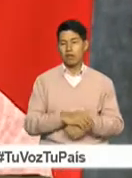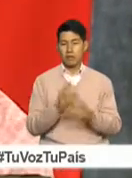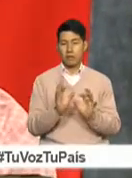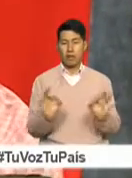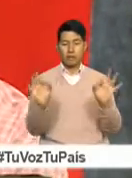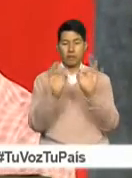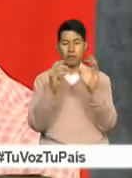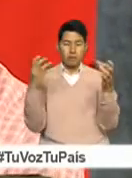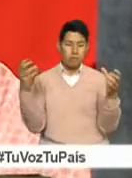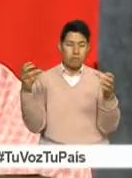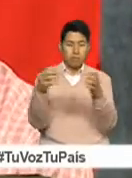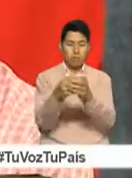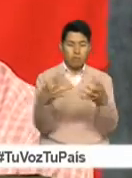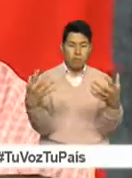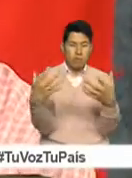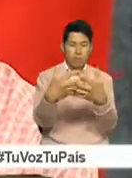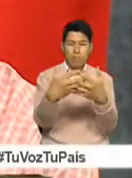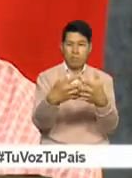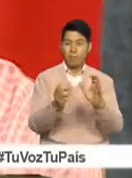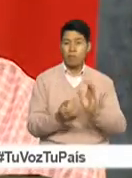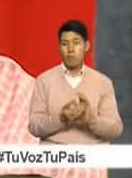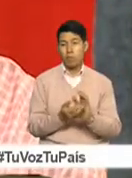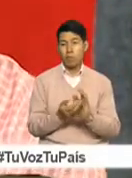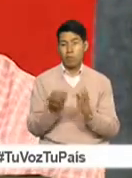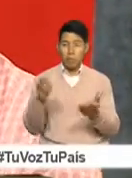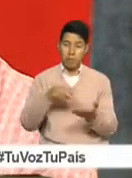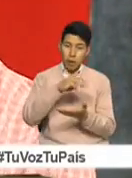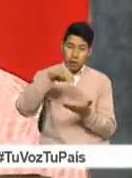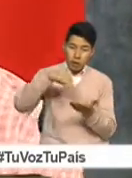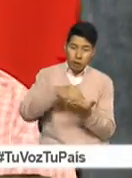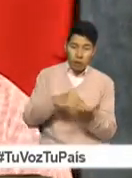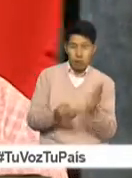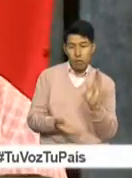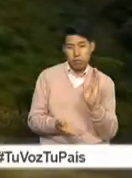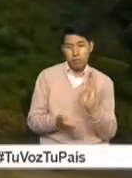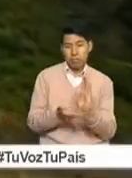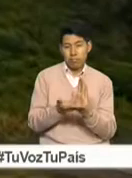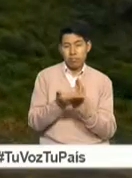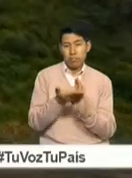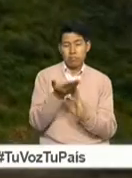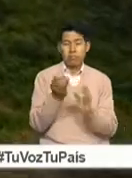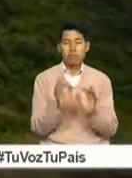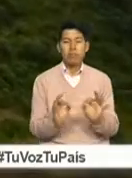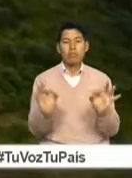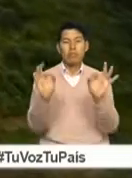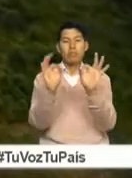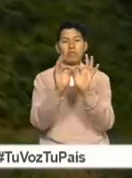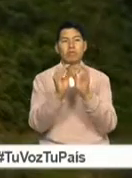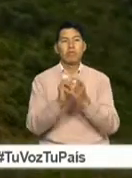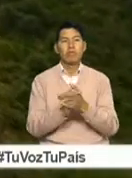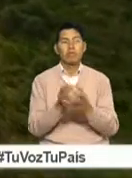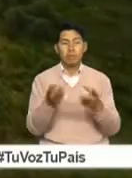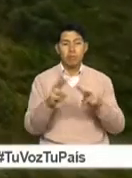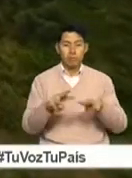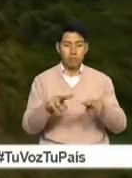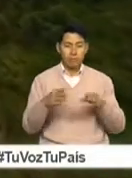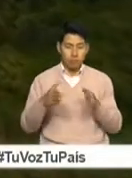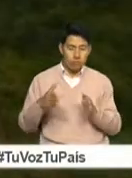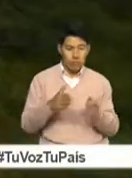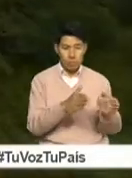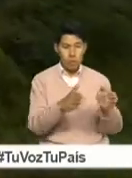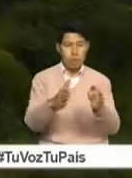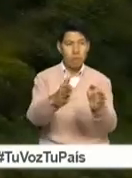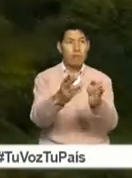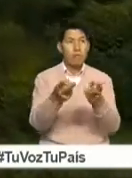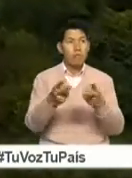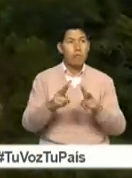cuando los sentidos con este proyecto vial además permitirá la recuperación de la actividad